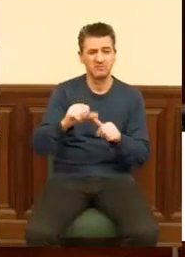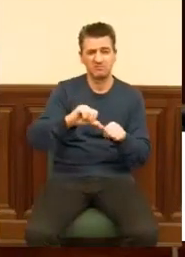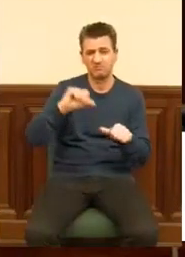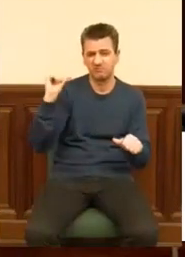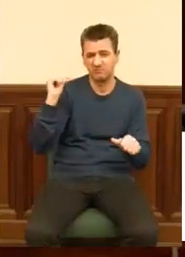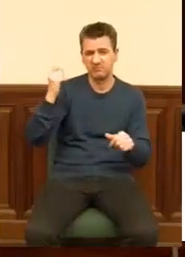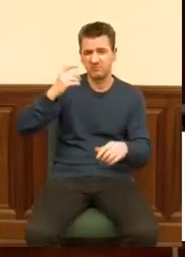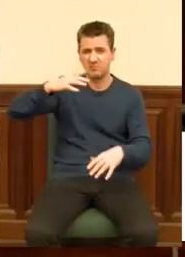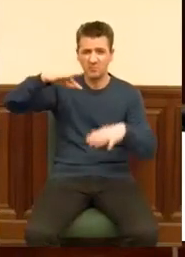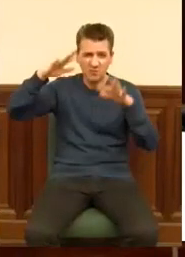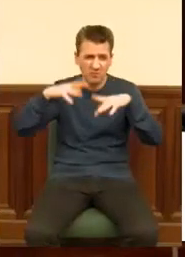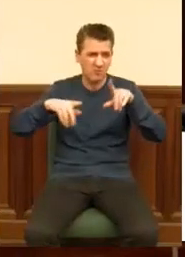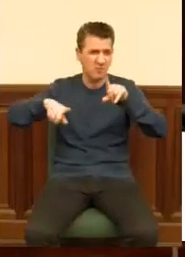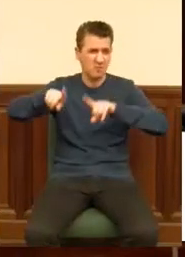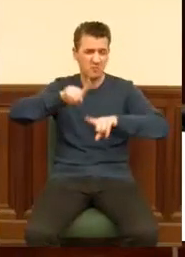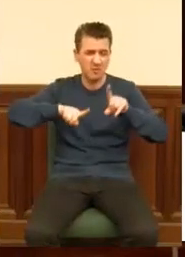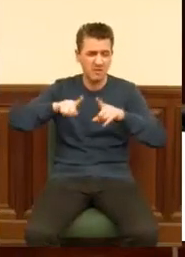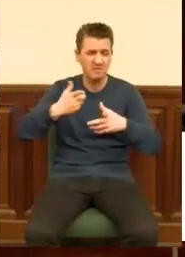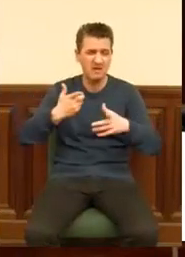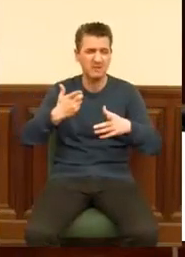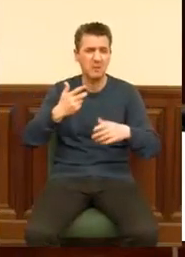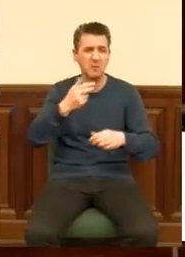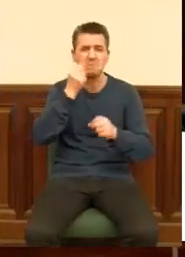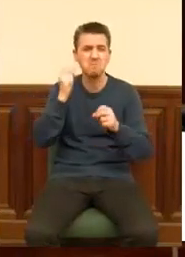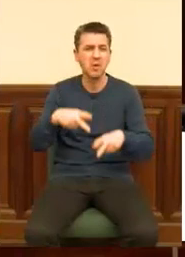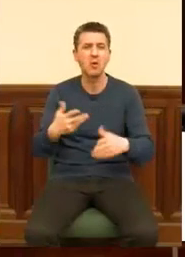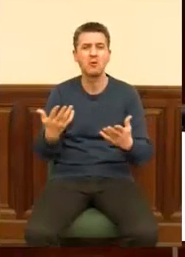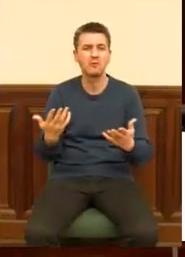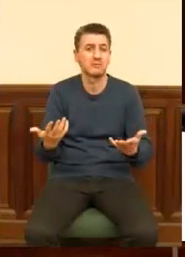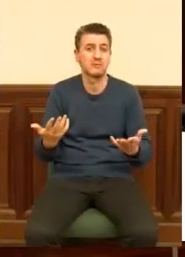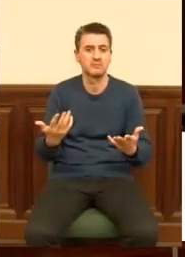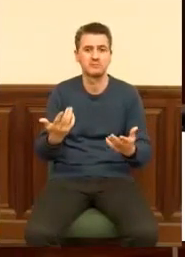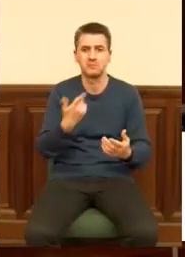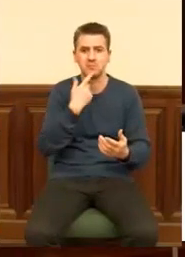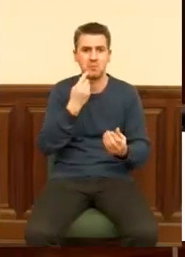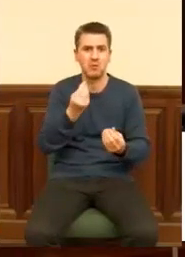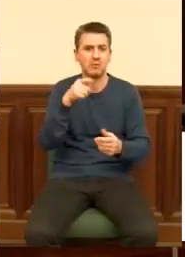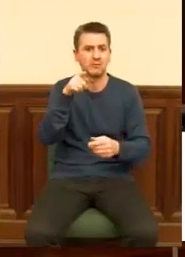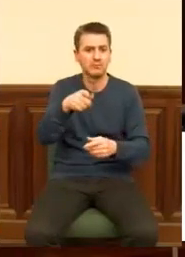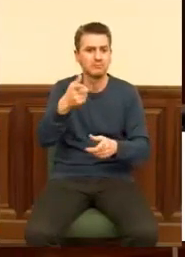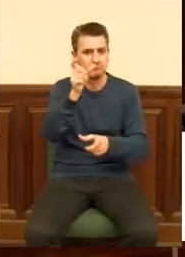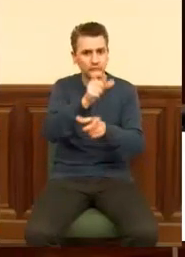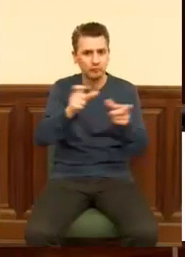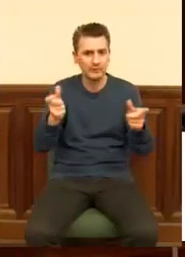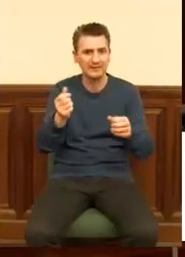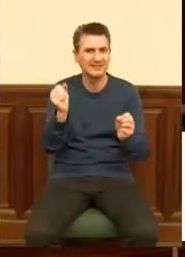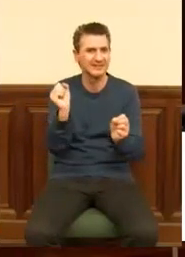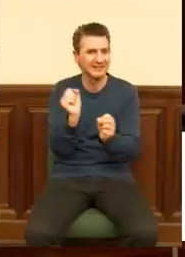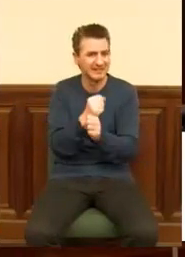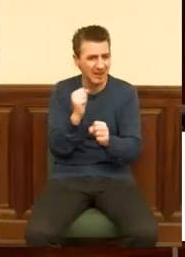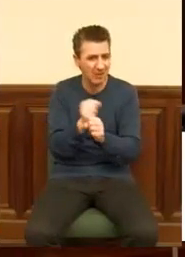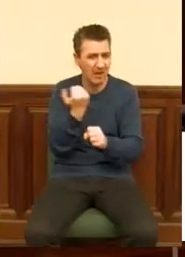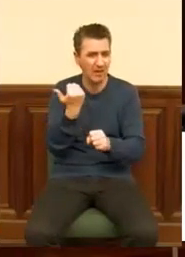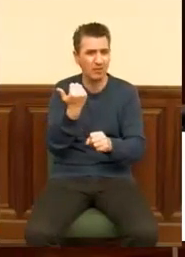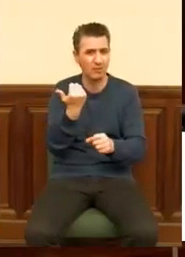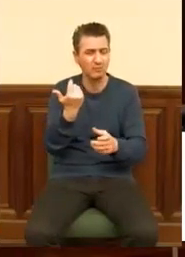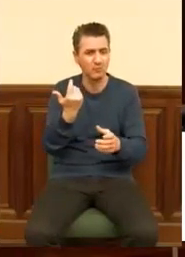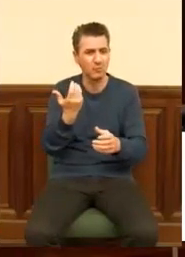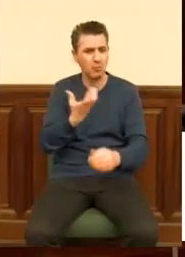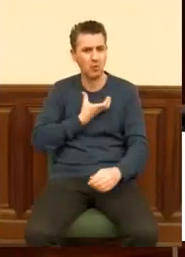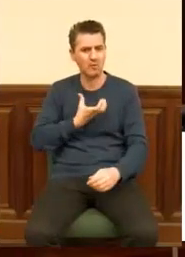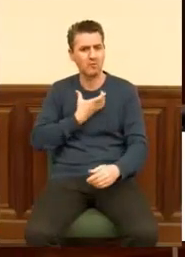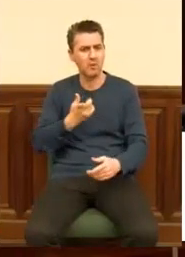Filomena ha sido tanto el compromiso de las trabajadoras y trabajadores. Sabemos que ha habido personal municipal que se